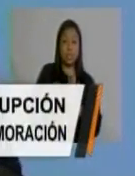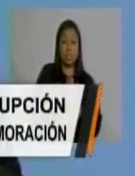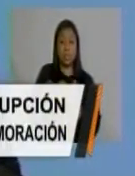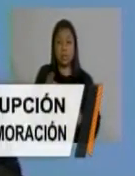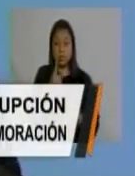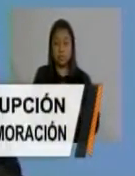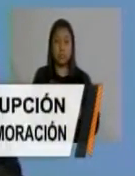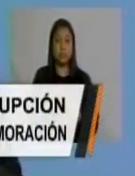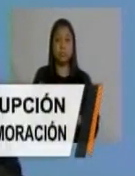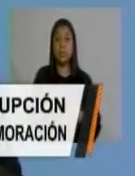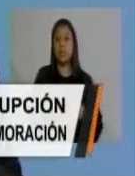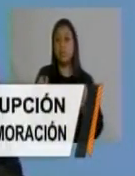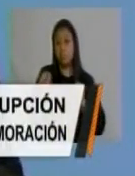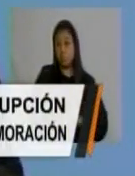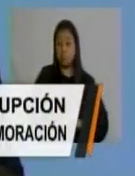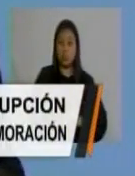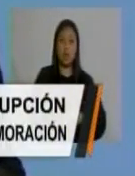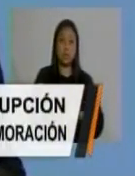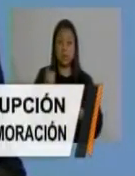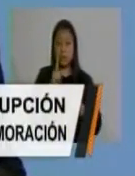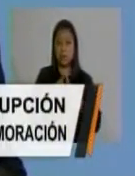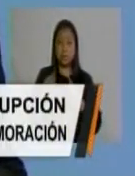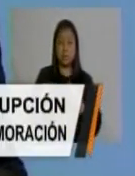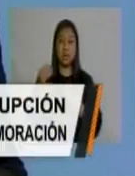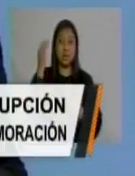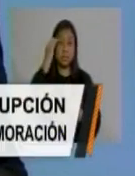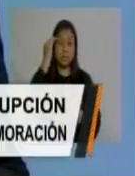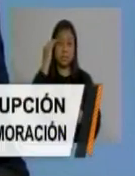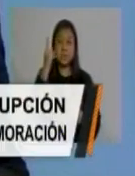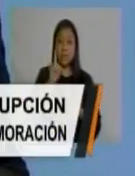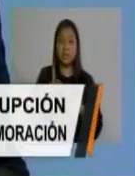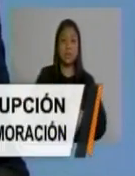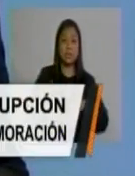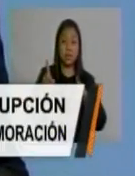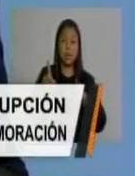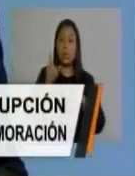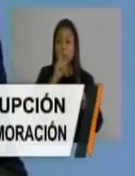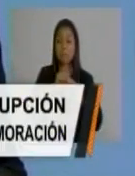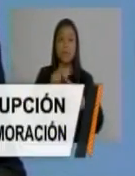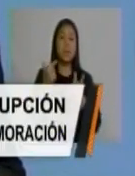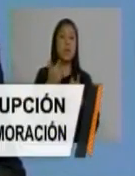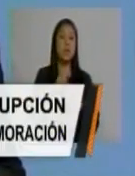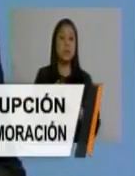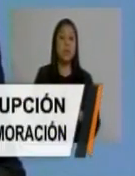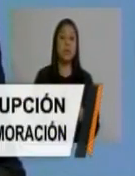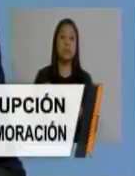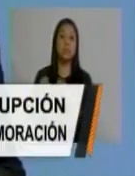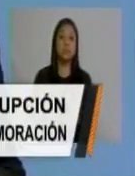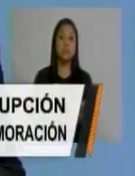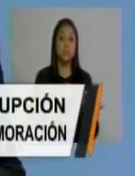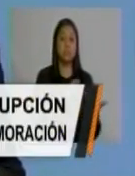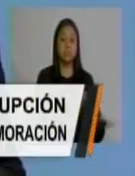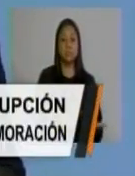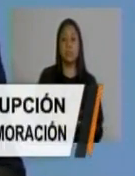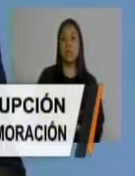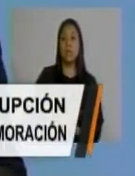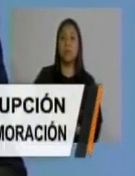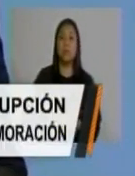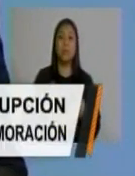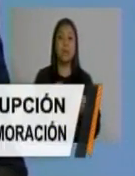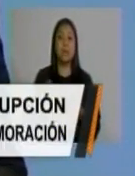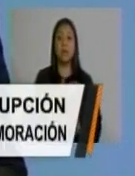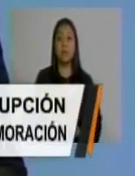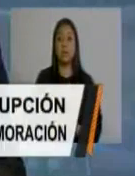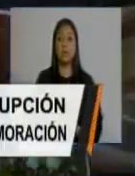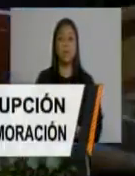posibilidades de desarrollo y limita las capacidades del Estado para brindarle bienestar a la población. Este